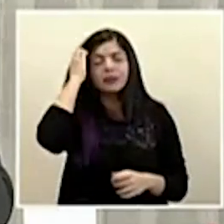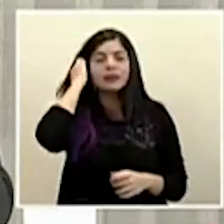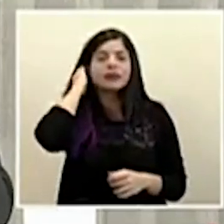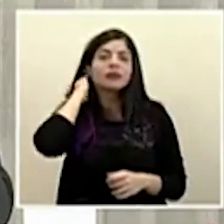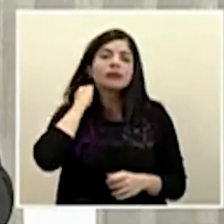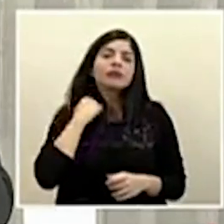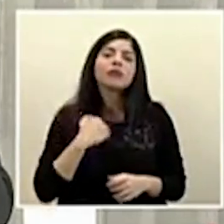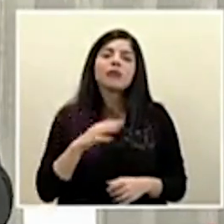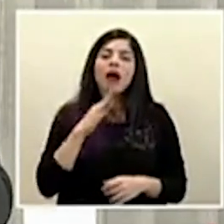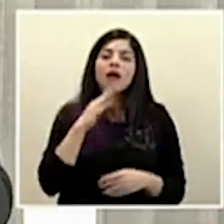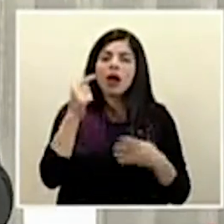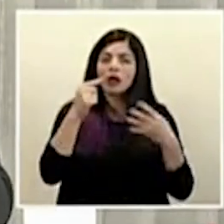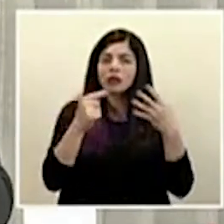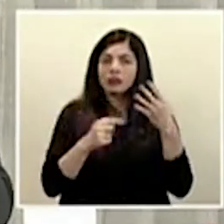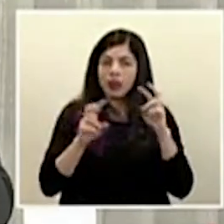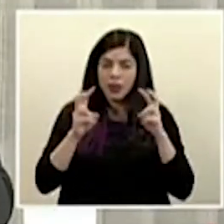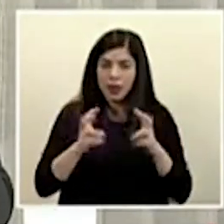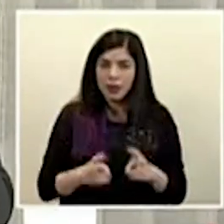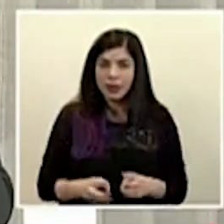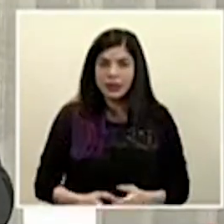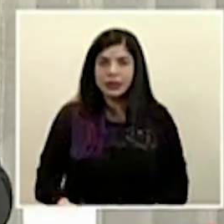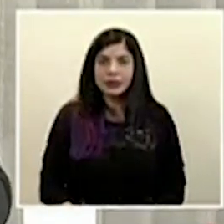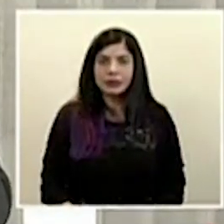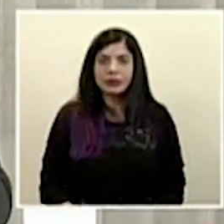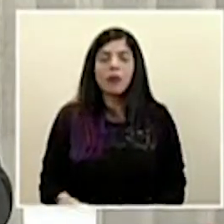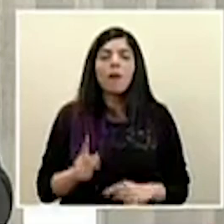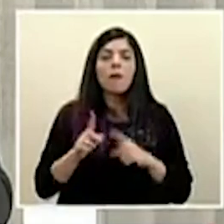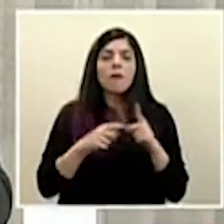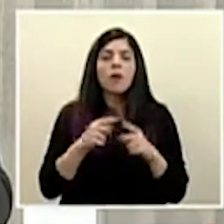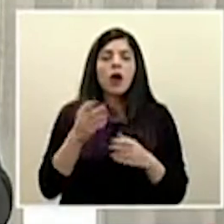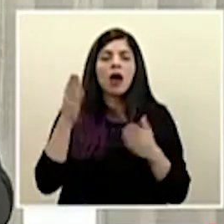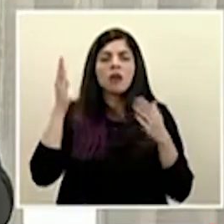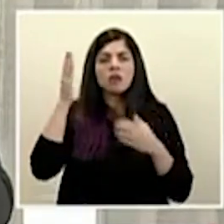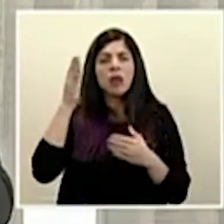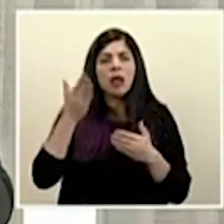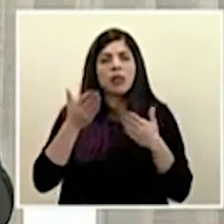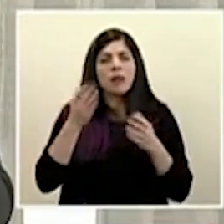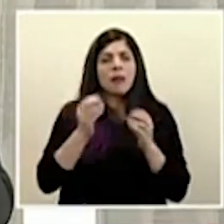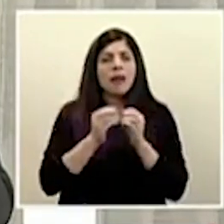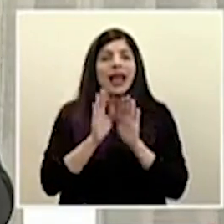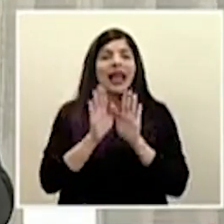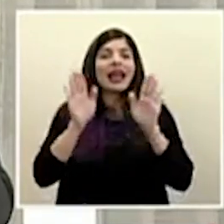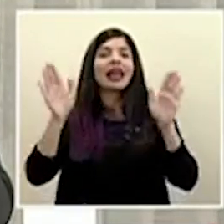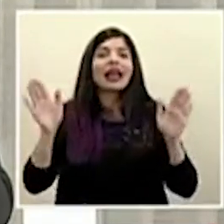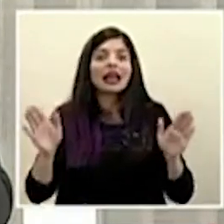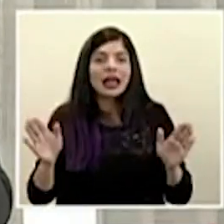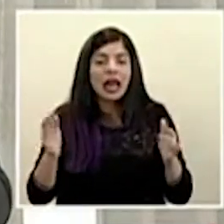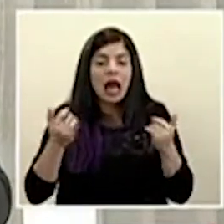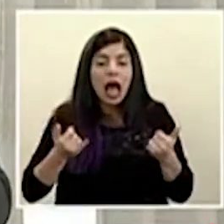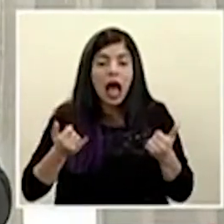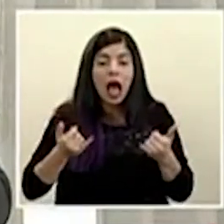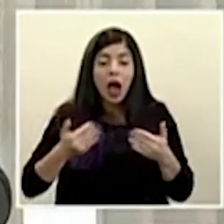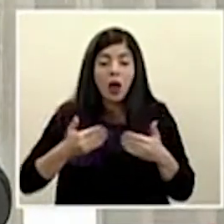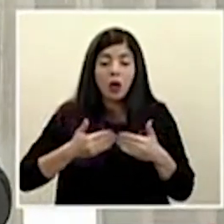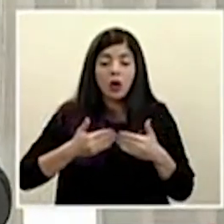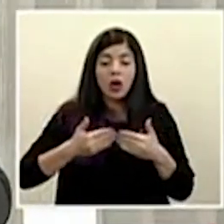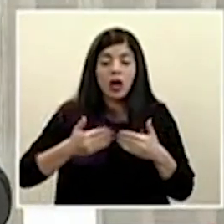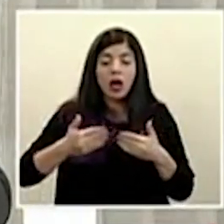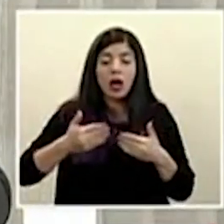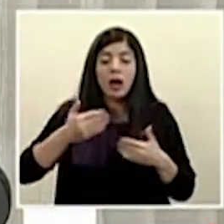referirme a estos temas. Y voy a hacer una intervención tal vez un poco general de qué punto estamos de la atención de